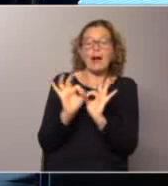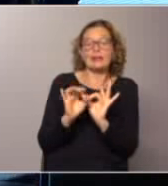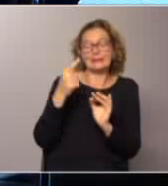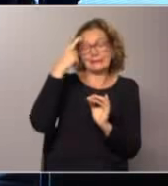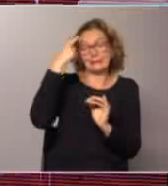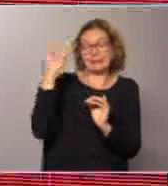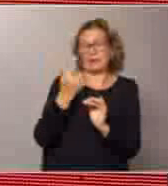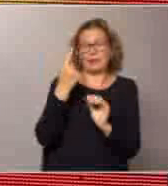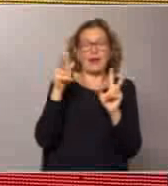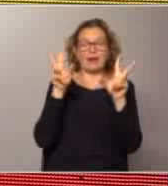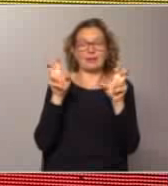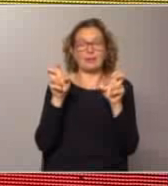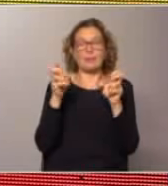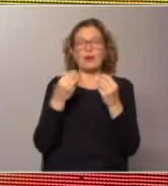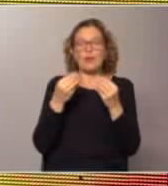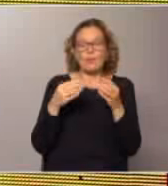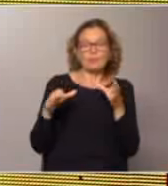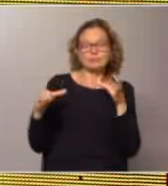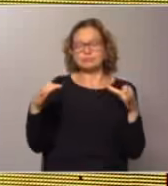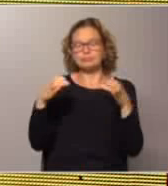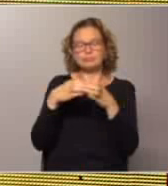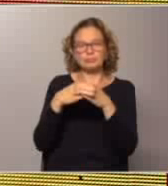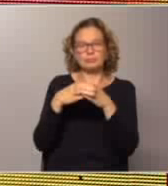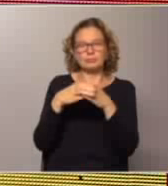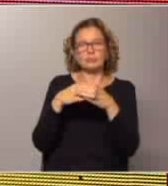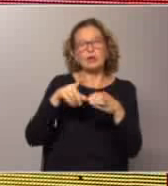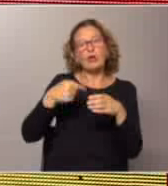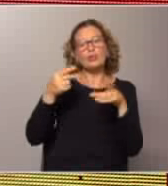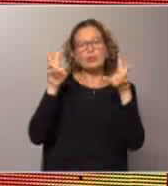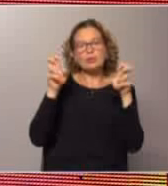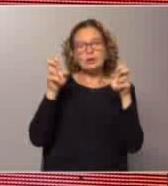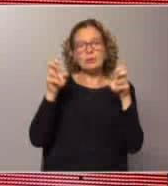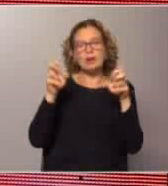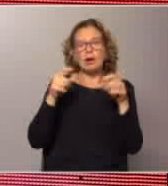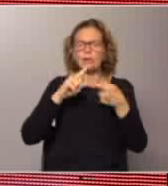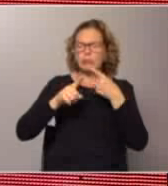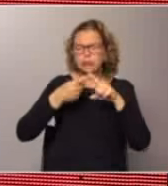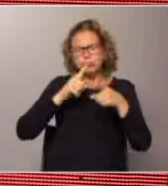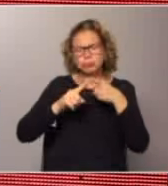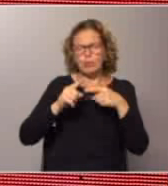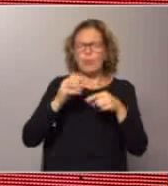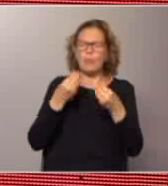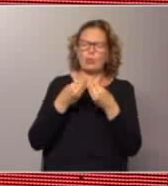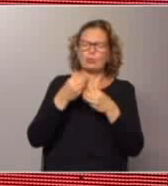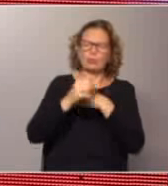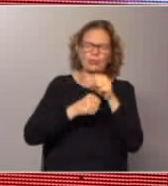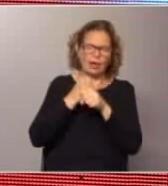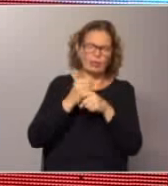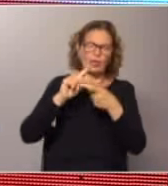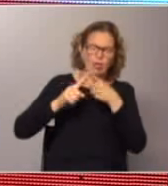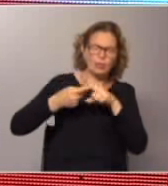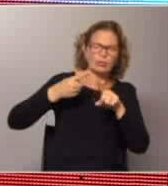internacional sobre el tema de cómo se regulan en otros temas la libertad de expresión que tenemos 300 años de discusión si ha alcanzado consensos